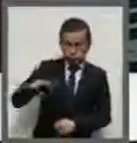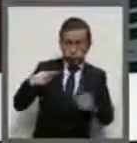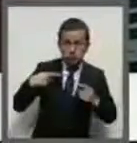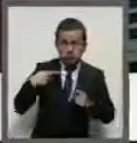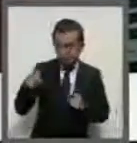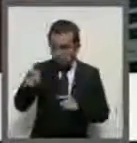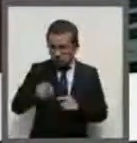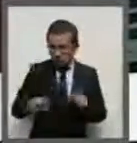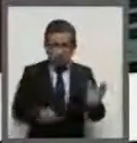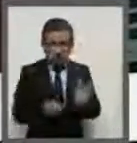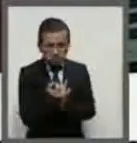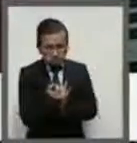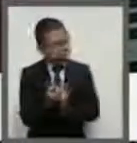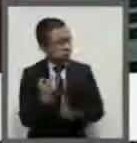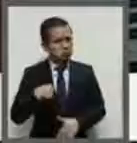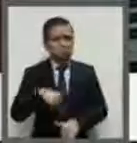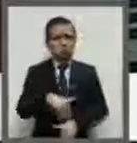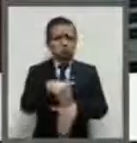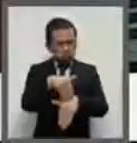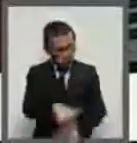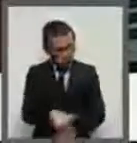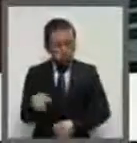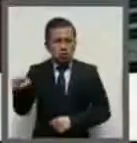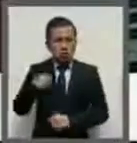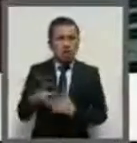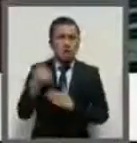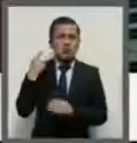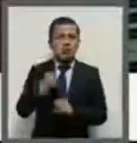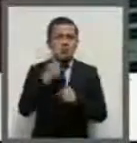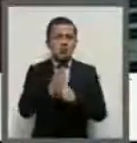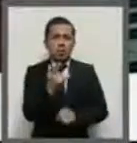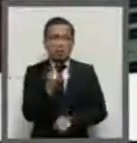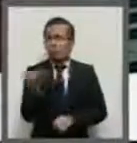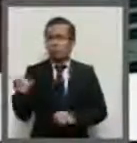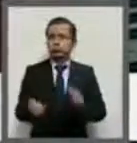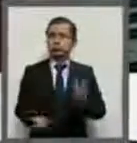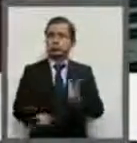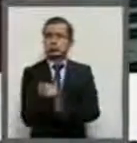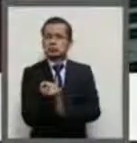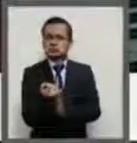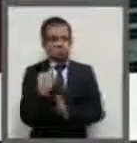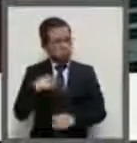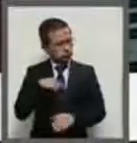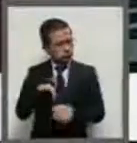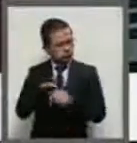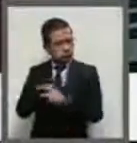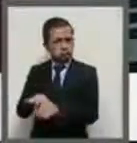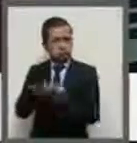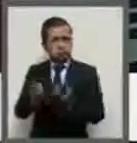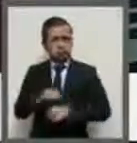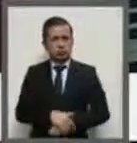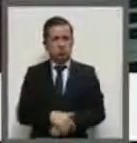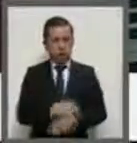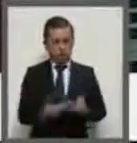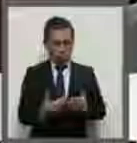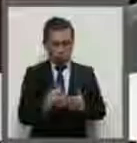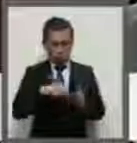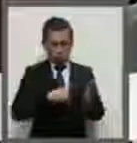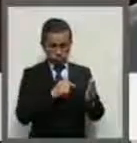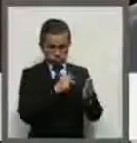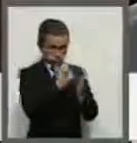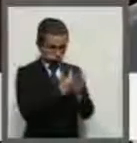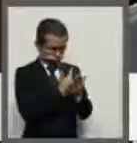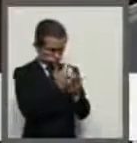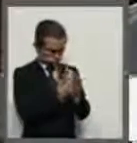mandato del 1 de julio pasado. Por primera vez en México se entrega un paquete económico de cara al pueblo,